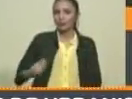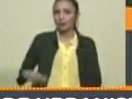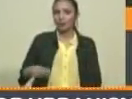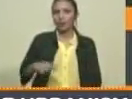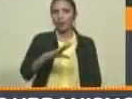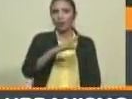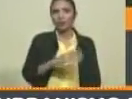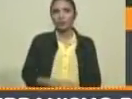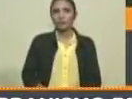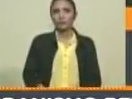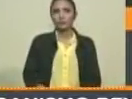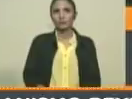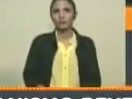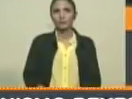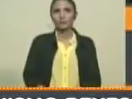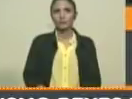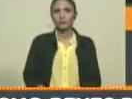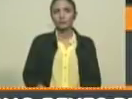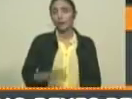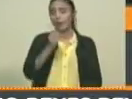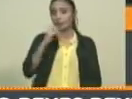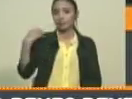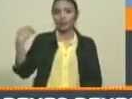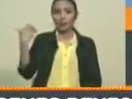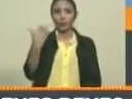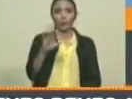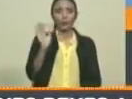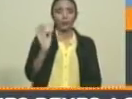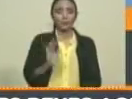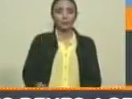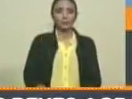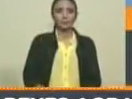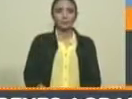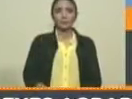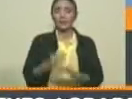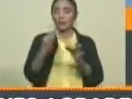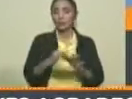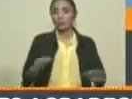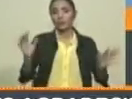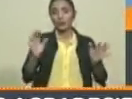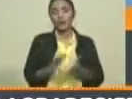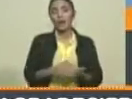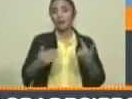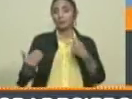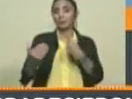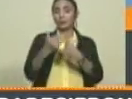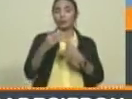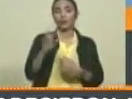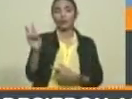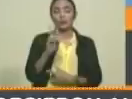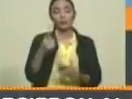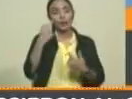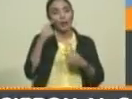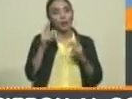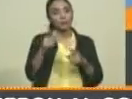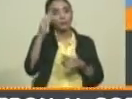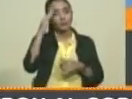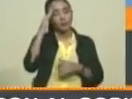del presidente. Naguará, pues. Ay, papá. Ay, Dios mío. El que se mete con Venezuela se seca, Mike Pence.